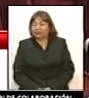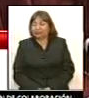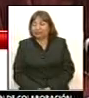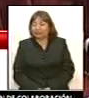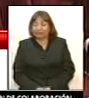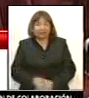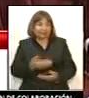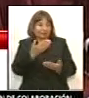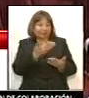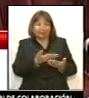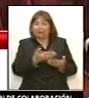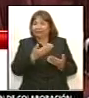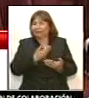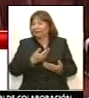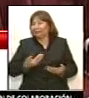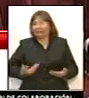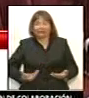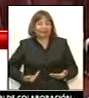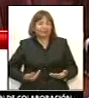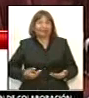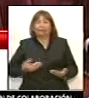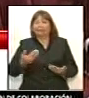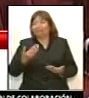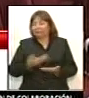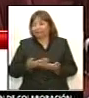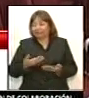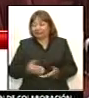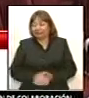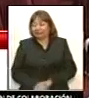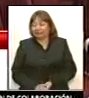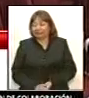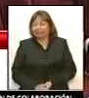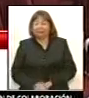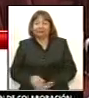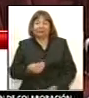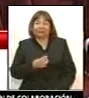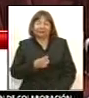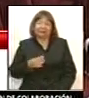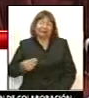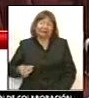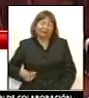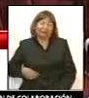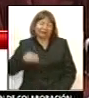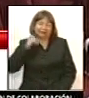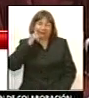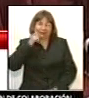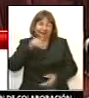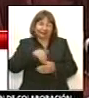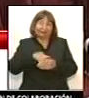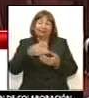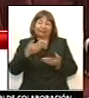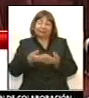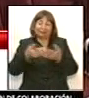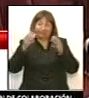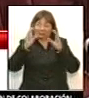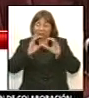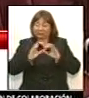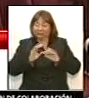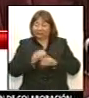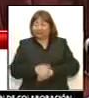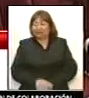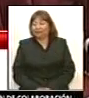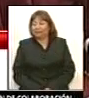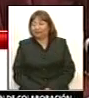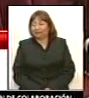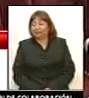carta blanca al gobierno para que pueda, mediante el ministro de Relaciones Exteriores, pueda votar mañana a favor de este pacto migratorio.